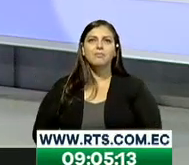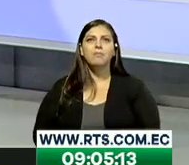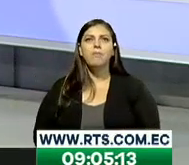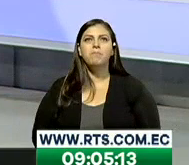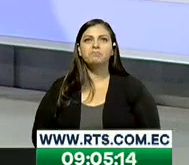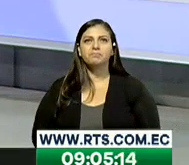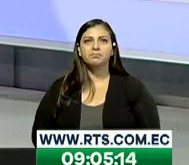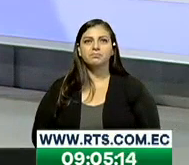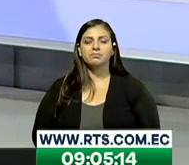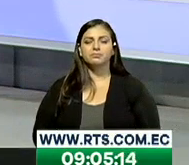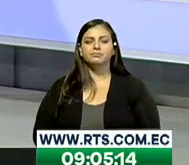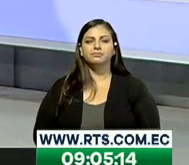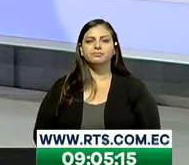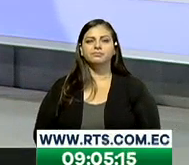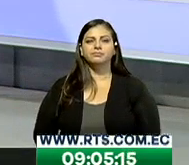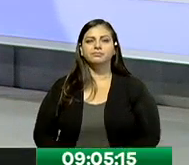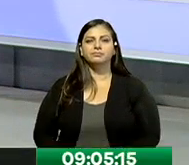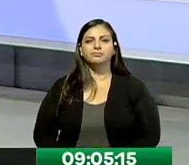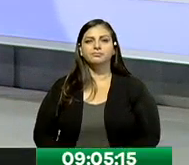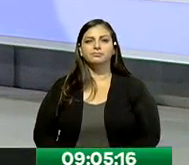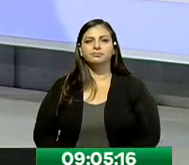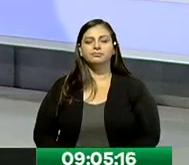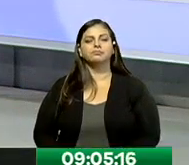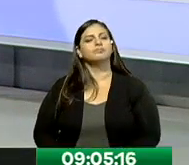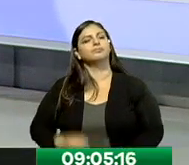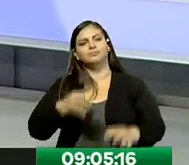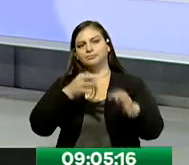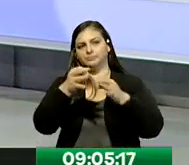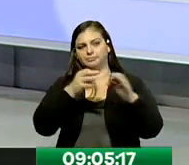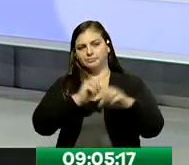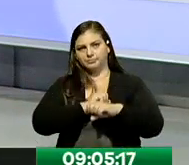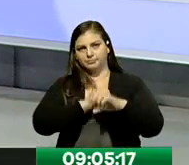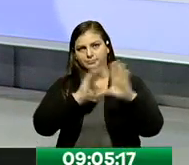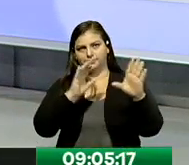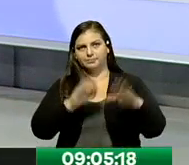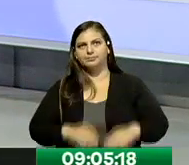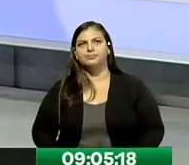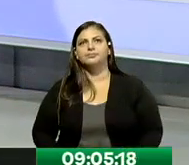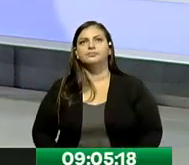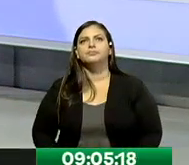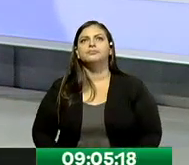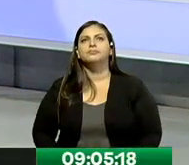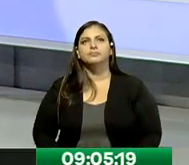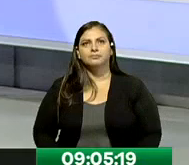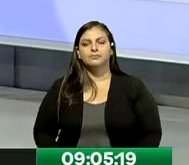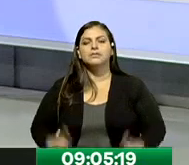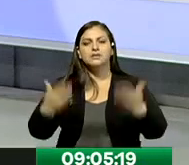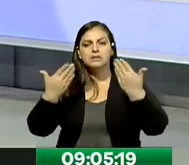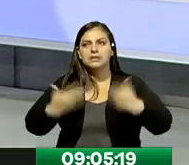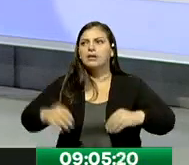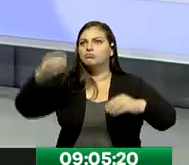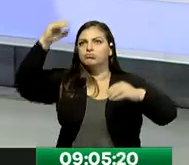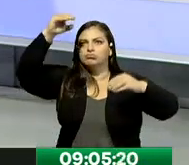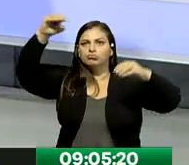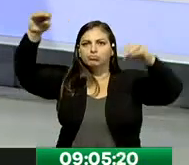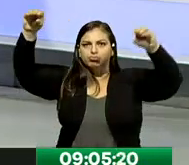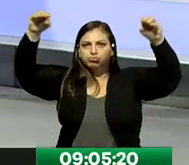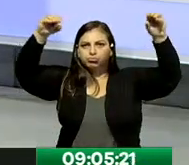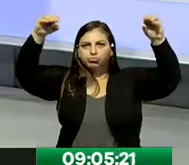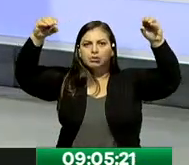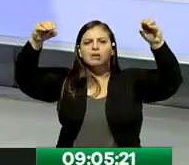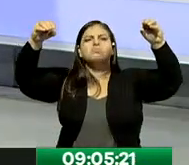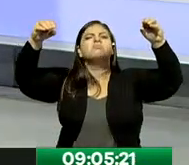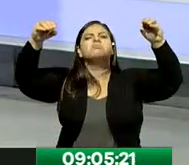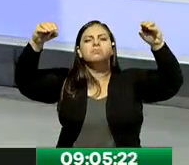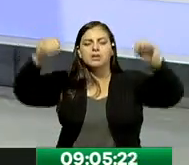poner una carita felices porque... No, mire, Huguito, ajá, justamente ellos me dicen, ya pusimos cámaras, ya tienen cámaras, entonces, ellos porque quieren